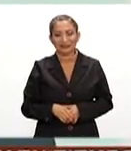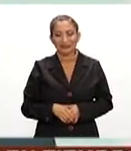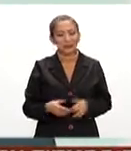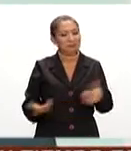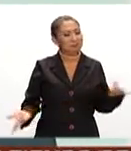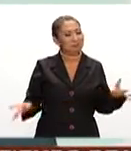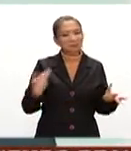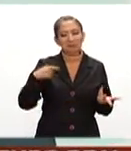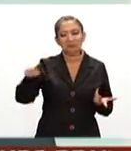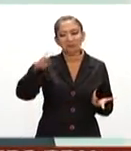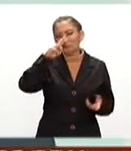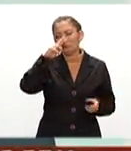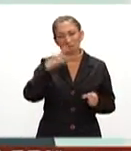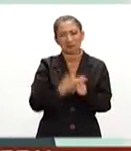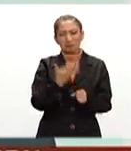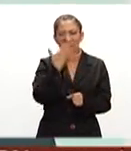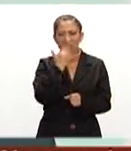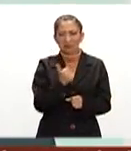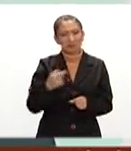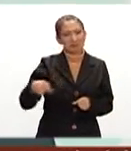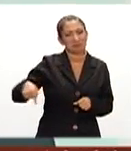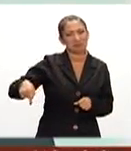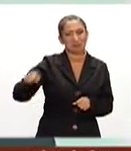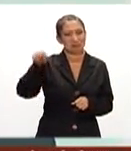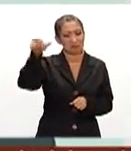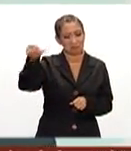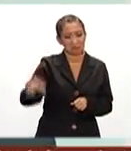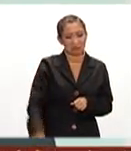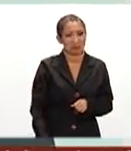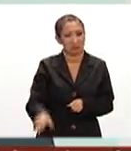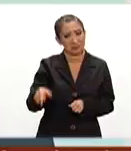That is, es irresponsable. Both irresponsible.